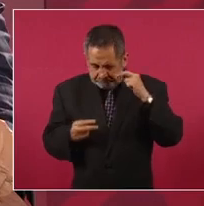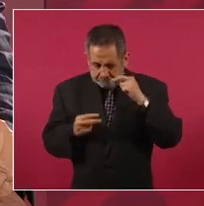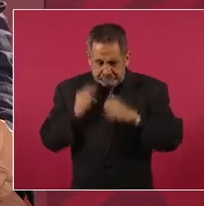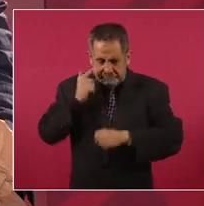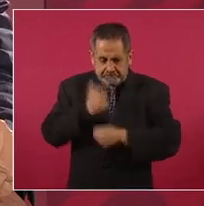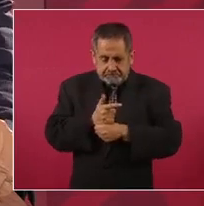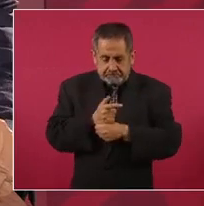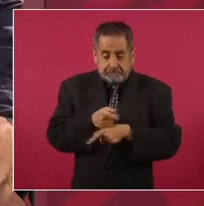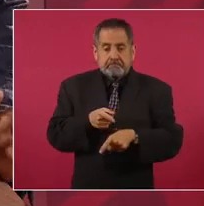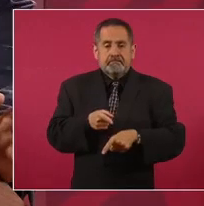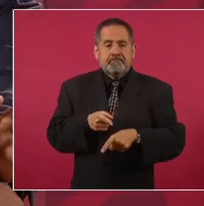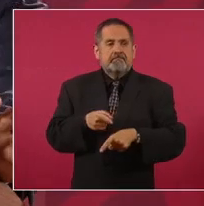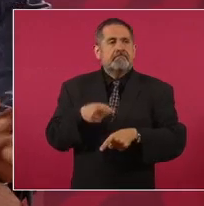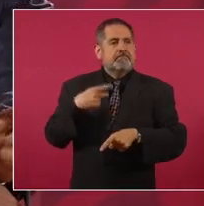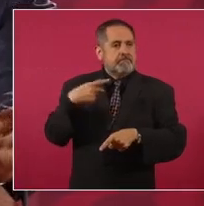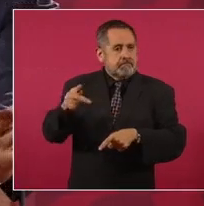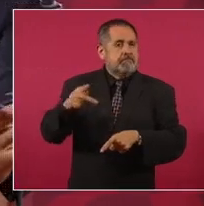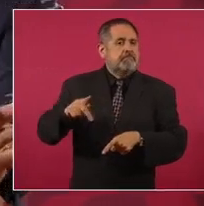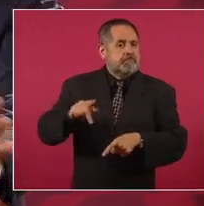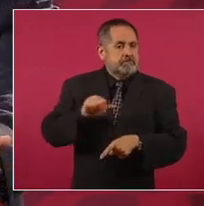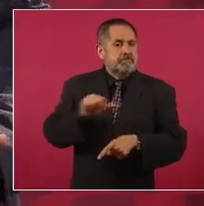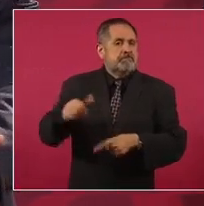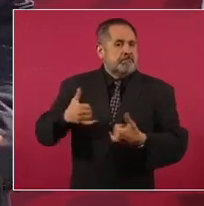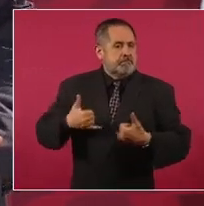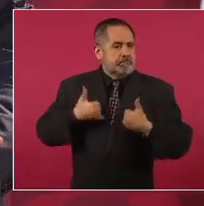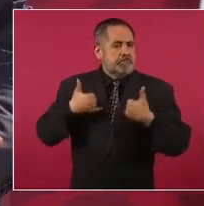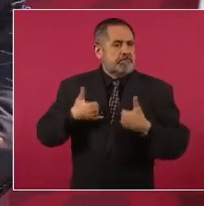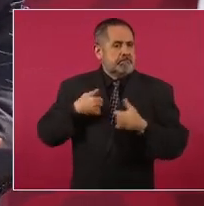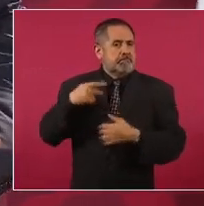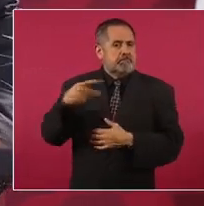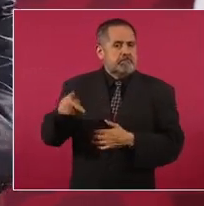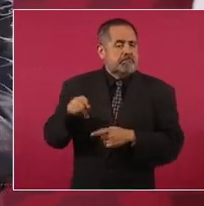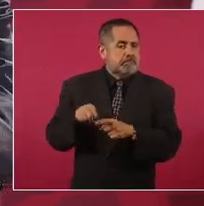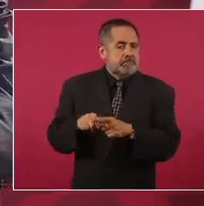científicamente, demuestran que